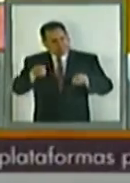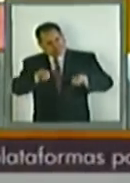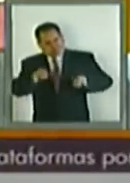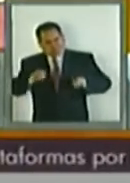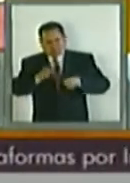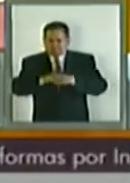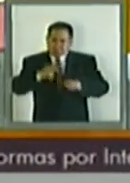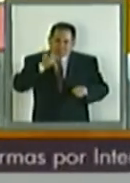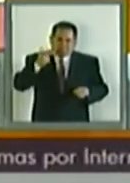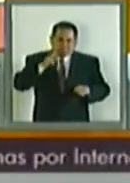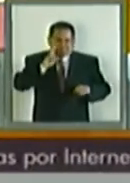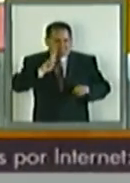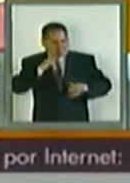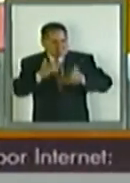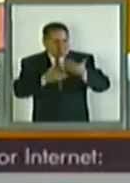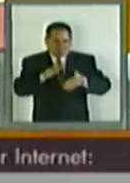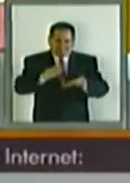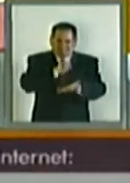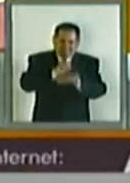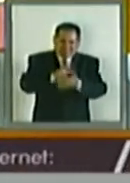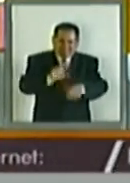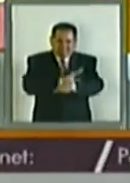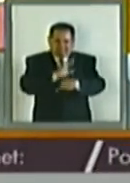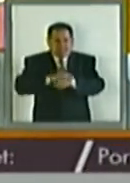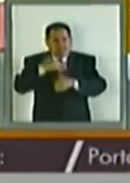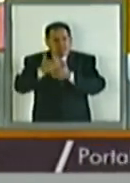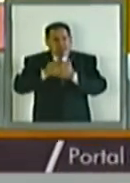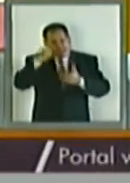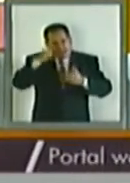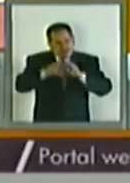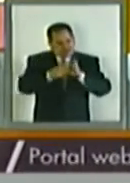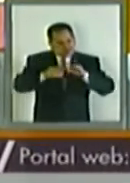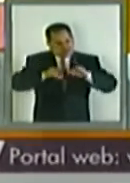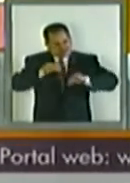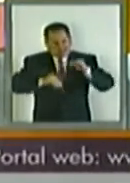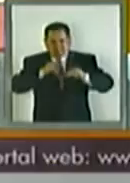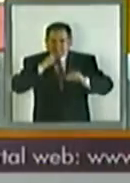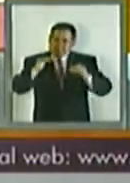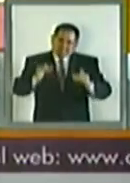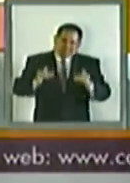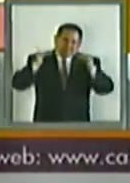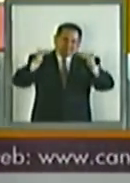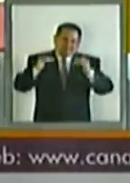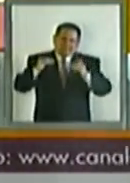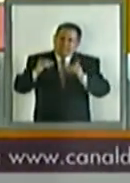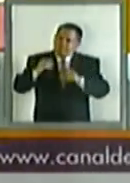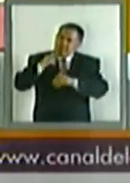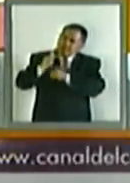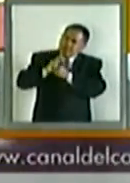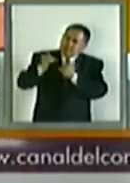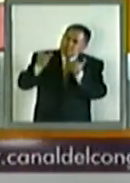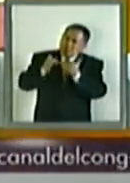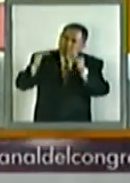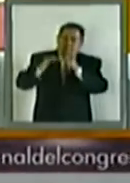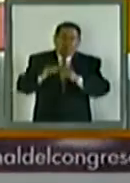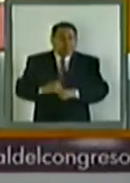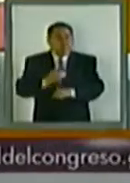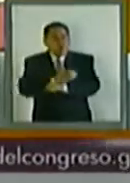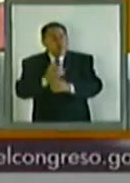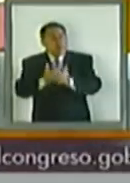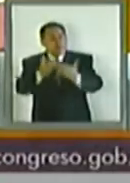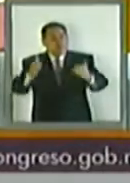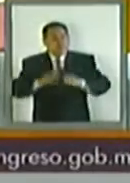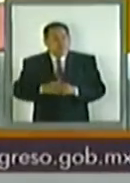y activar la reforma energética para poder estar al nivel de todos los mercados. Compañeros, en la